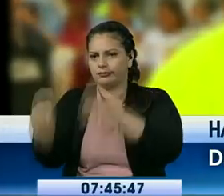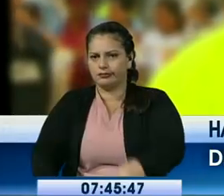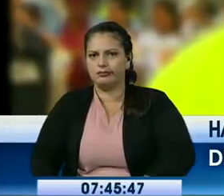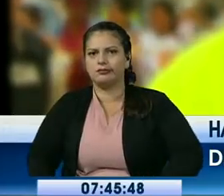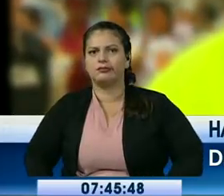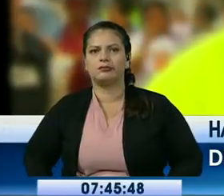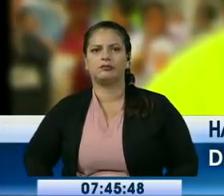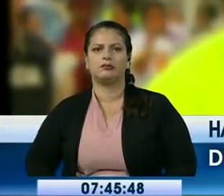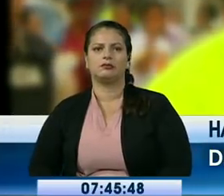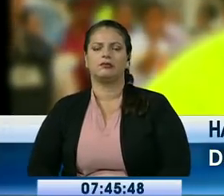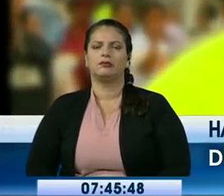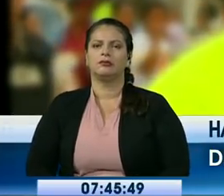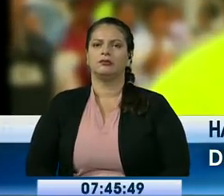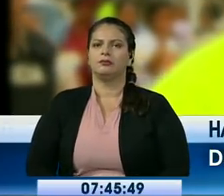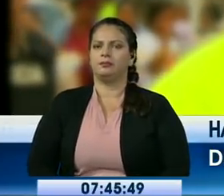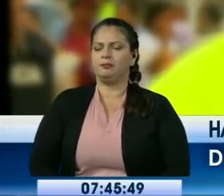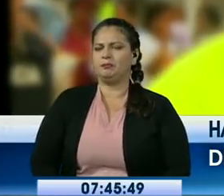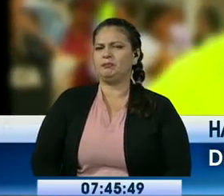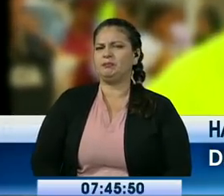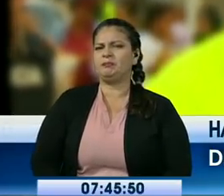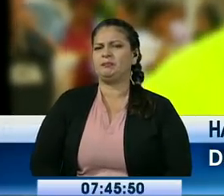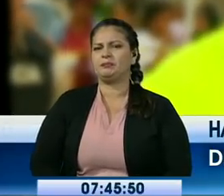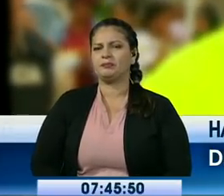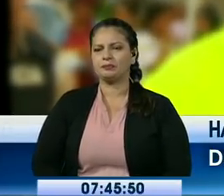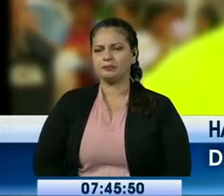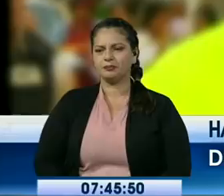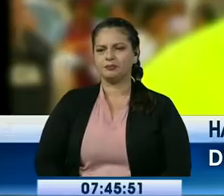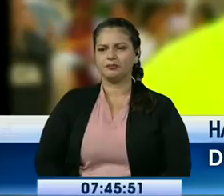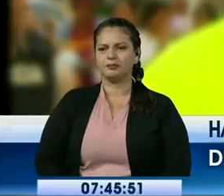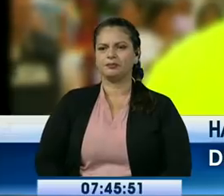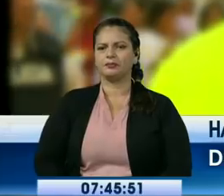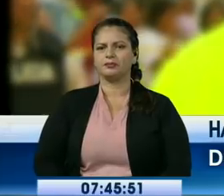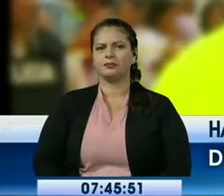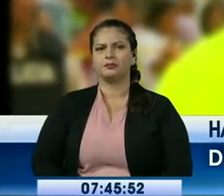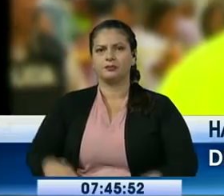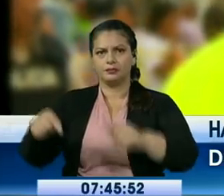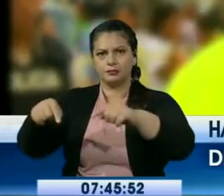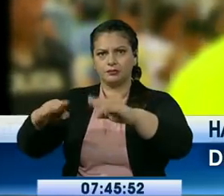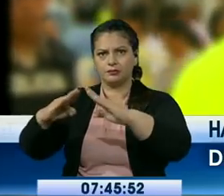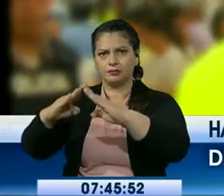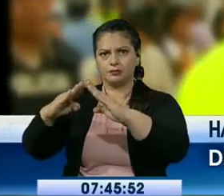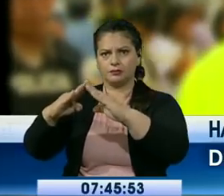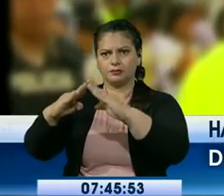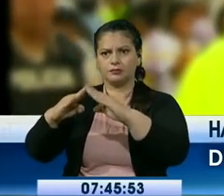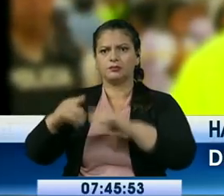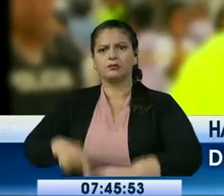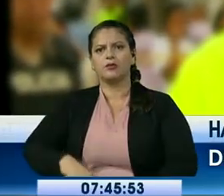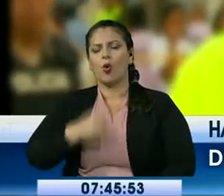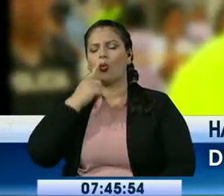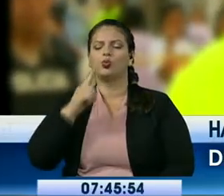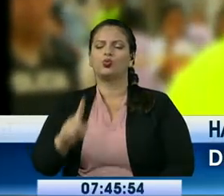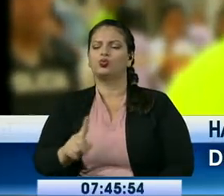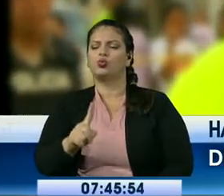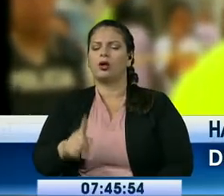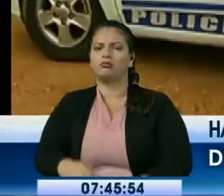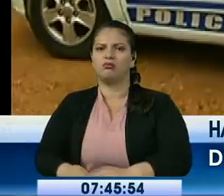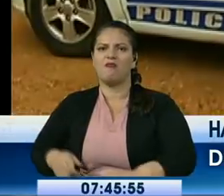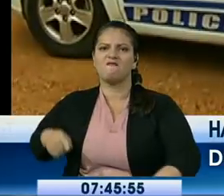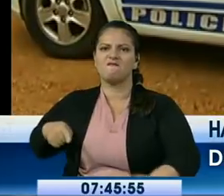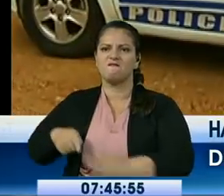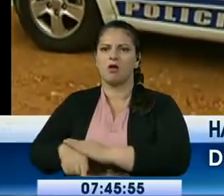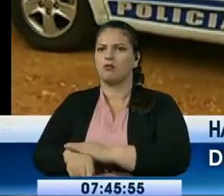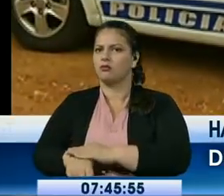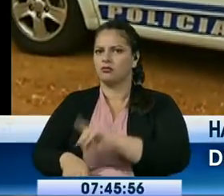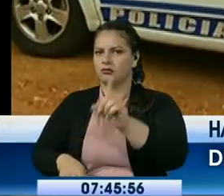casa. Al señor no le asesinaron frente a su casa ni en el domicilio. El cadáver